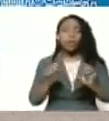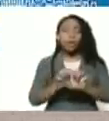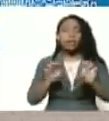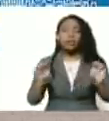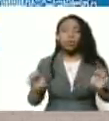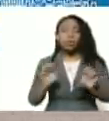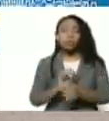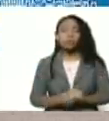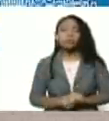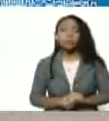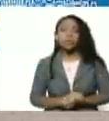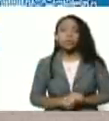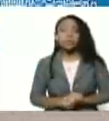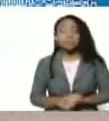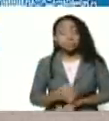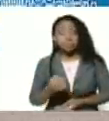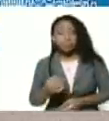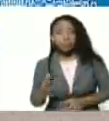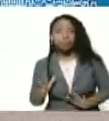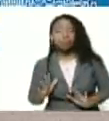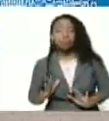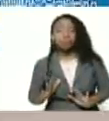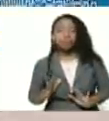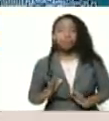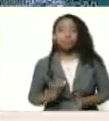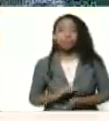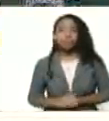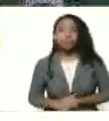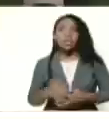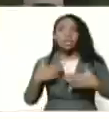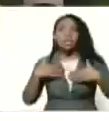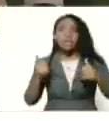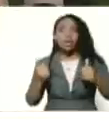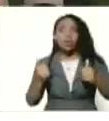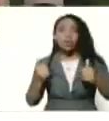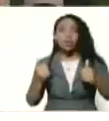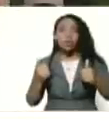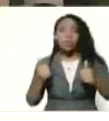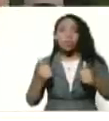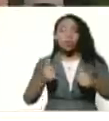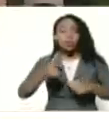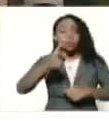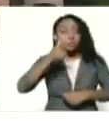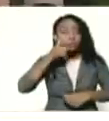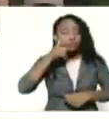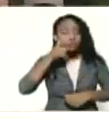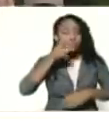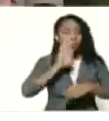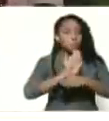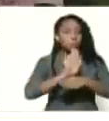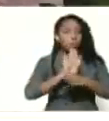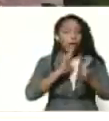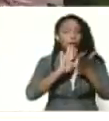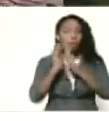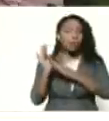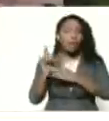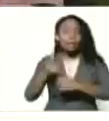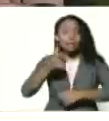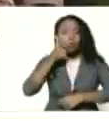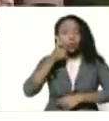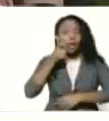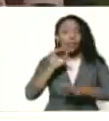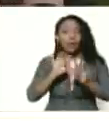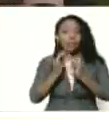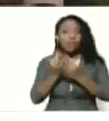educación, ¿verdad? La salud, la seguridad de la comunidad, la seguridad